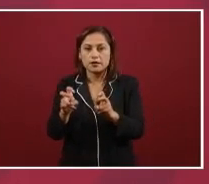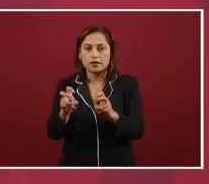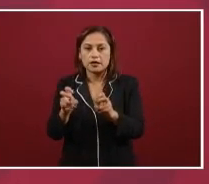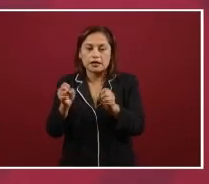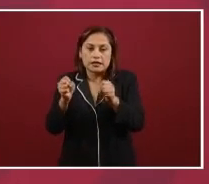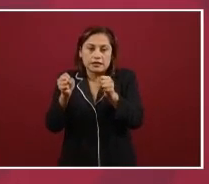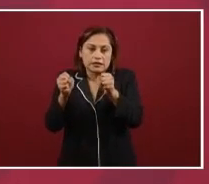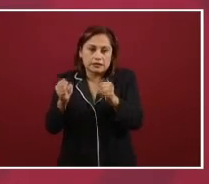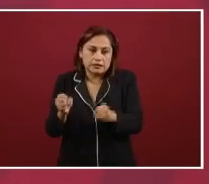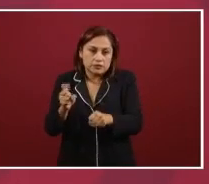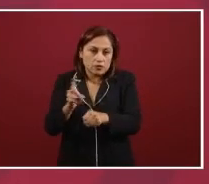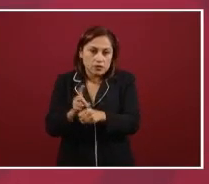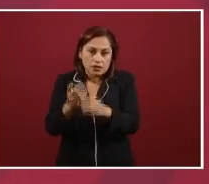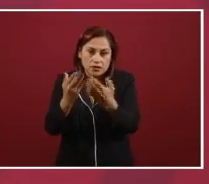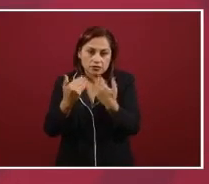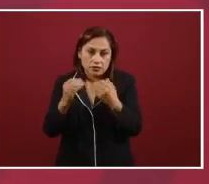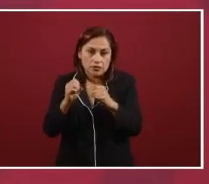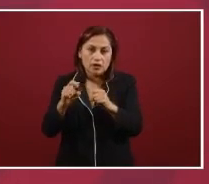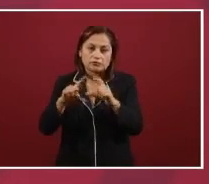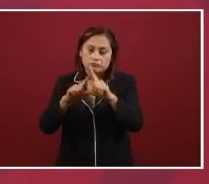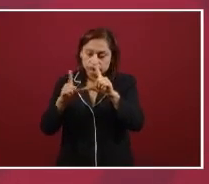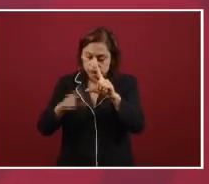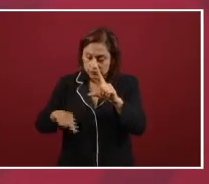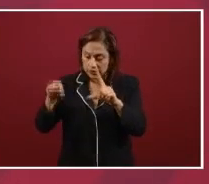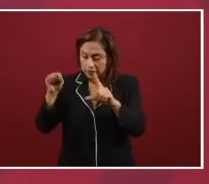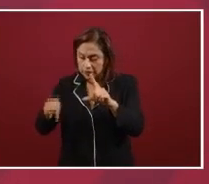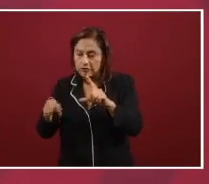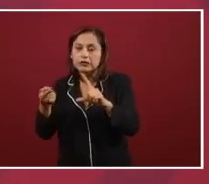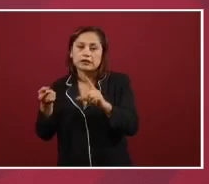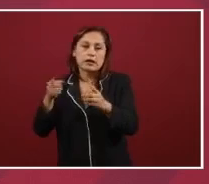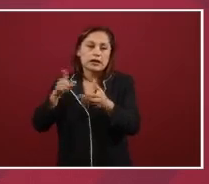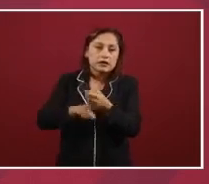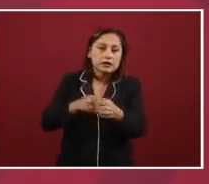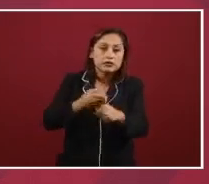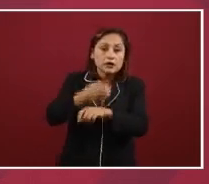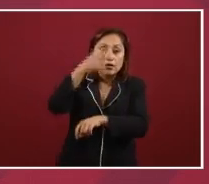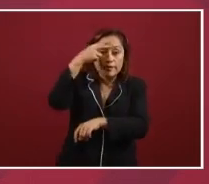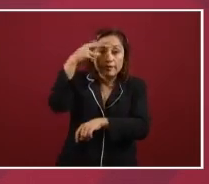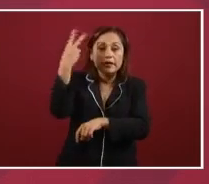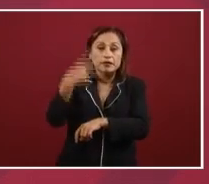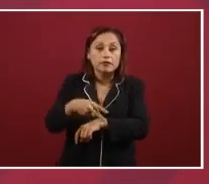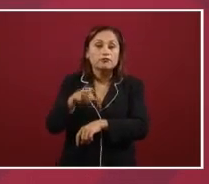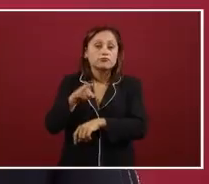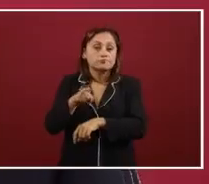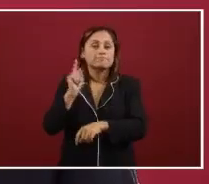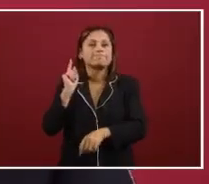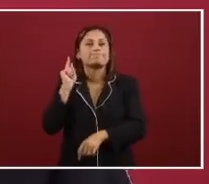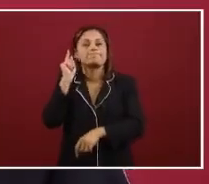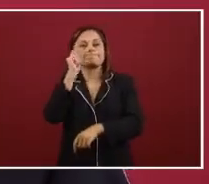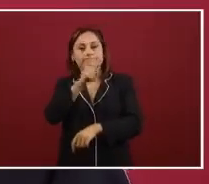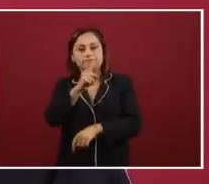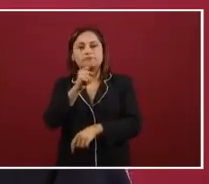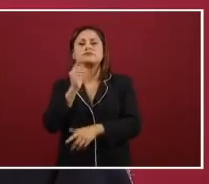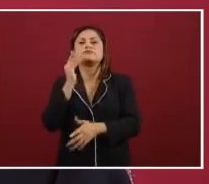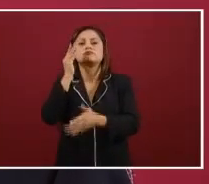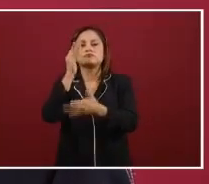inseguridad nacional y en el Estado de México en particular. Vamos a hacer una gira por